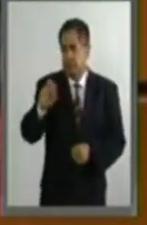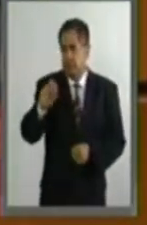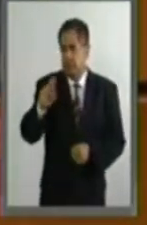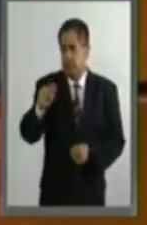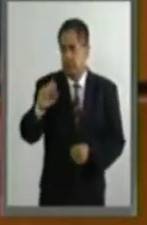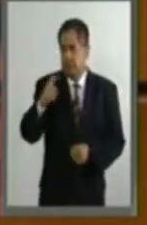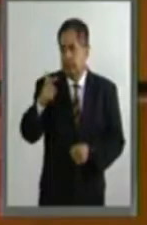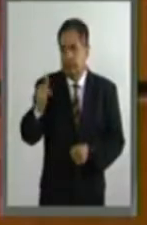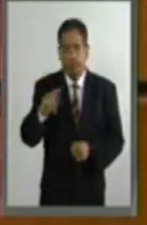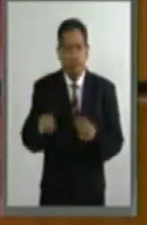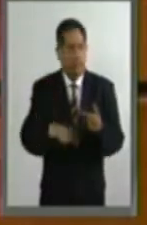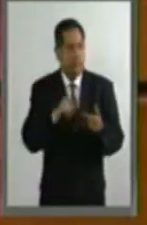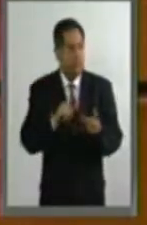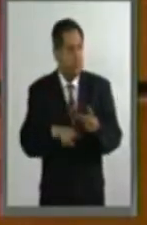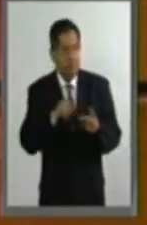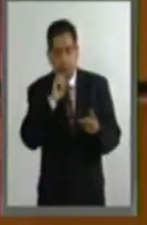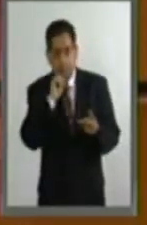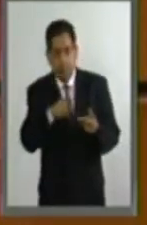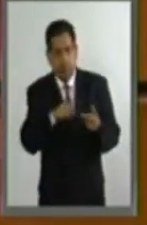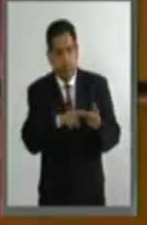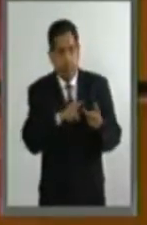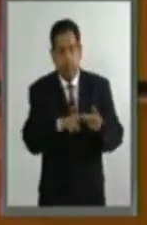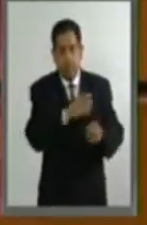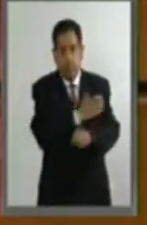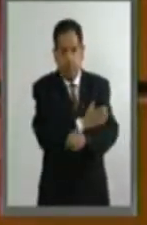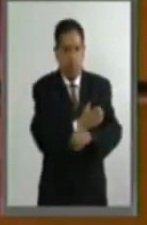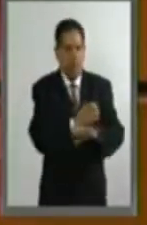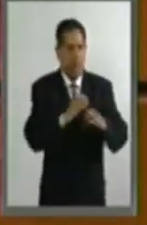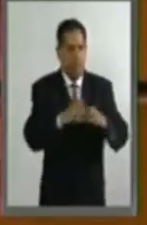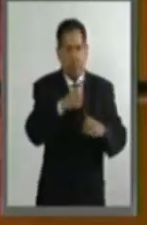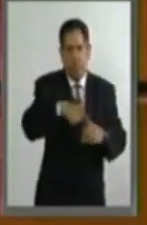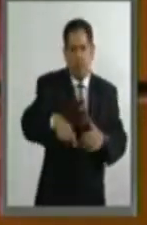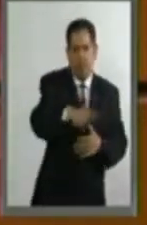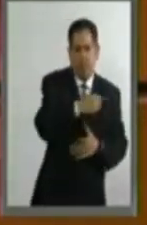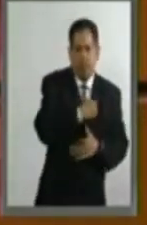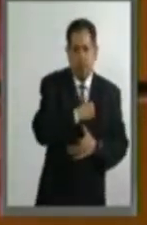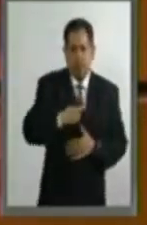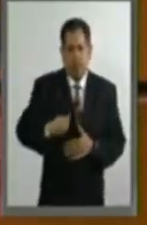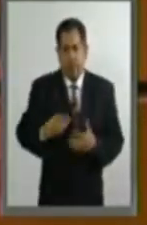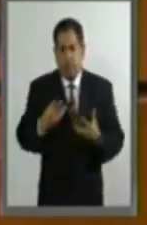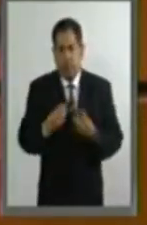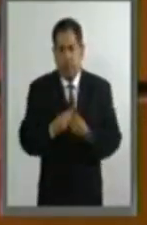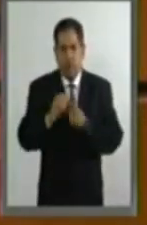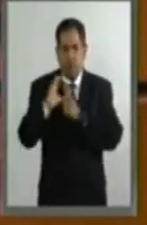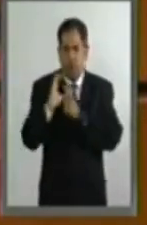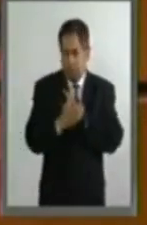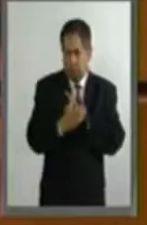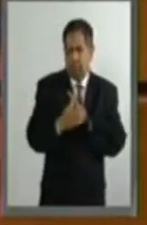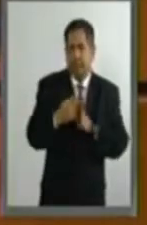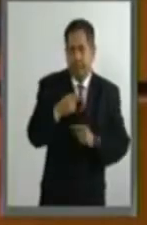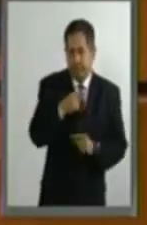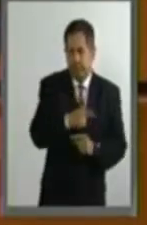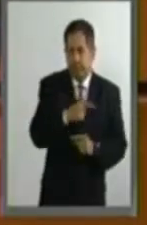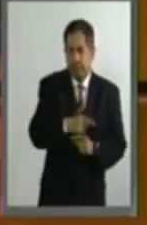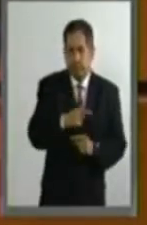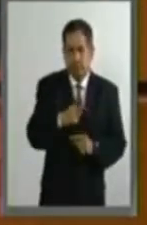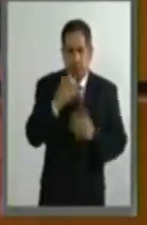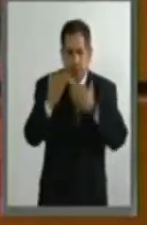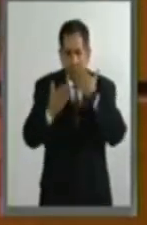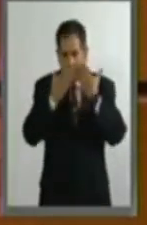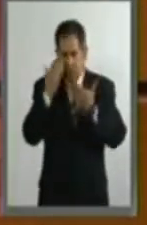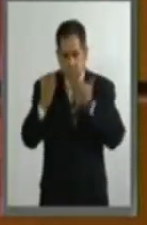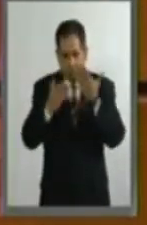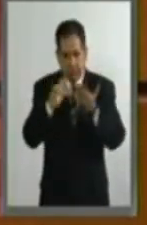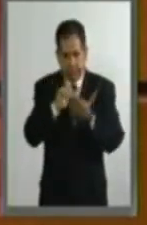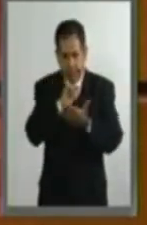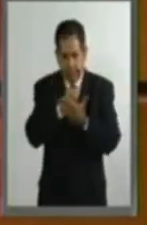como también a los compañeros y compañeras integrantes de la Comisión de Estudios